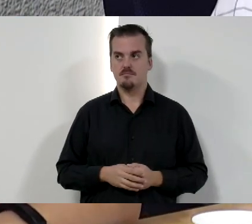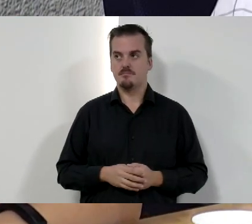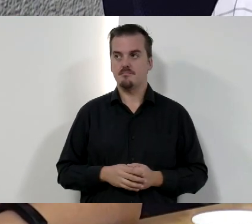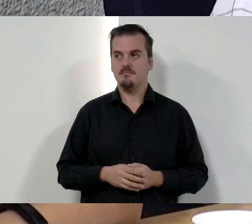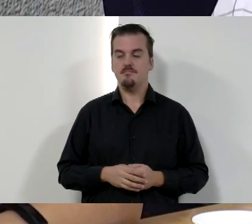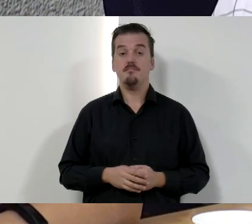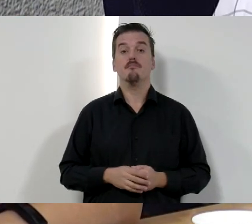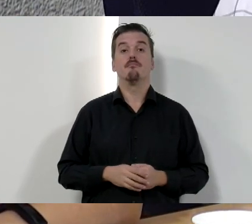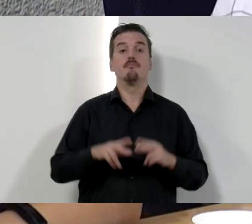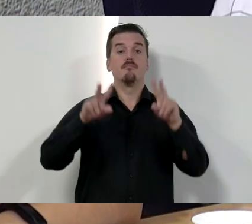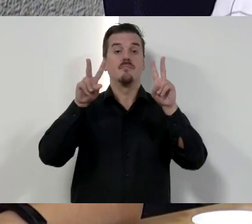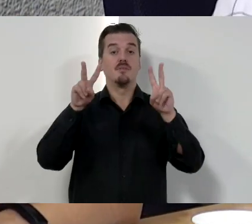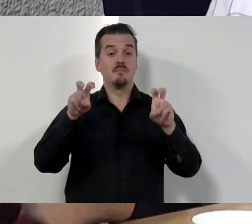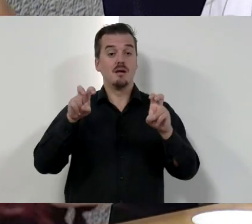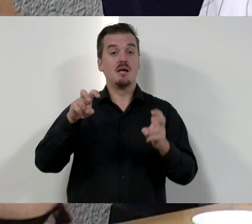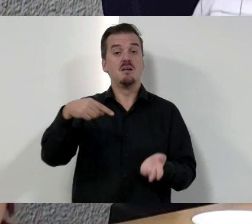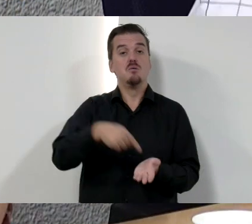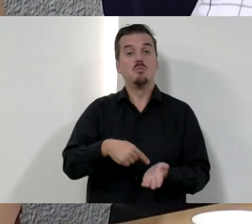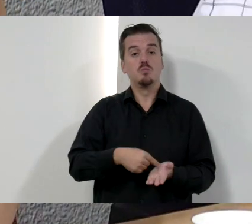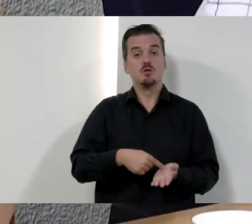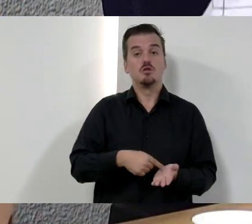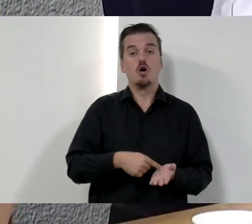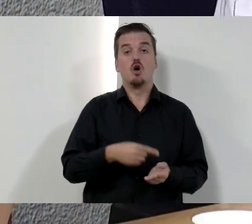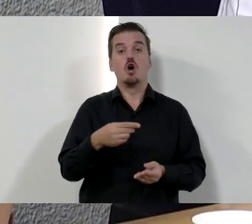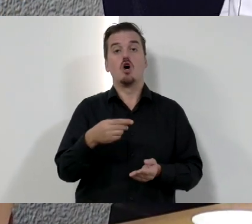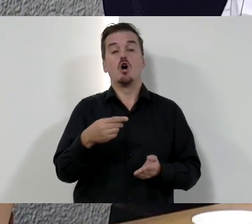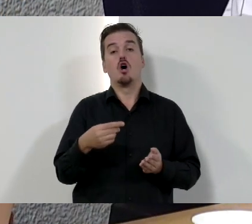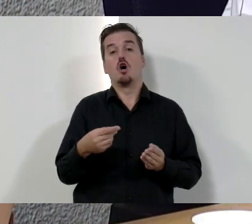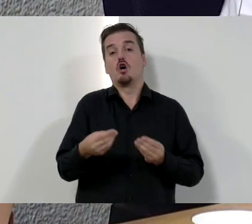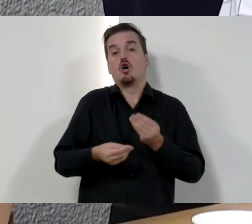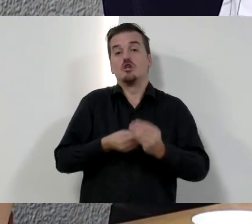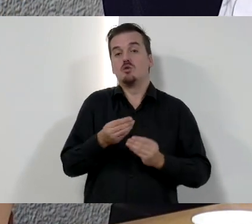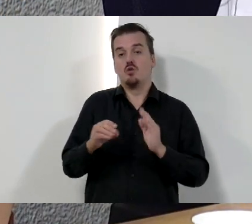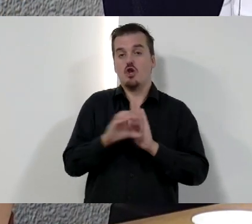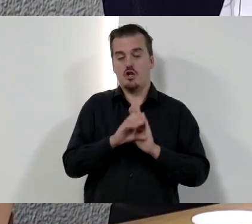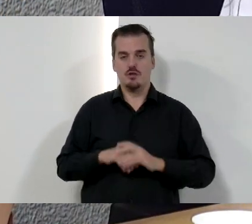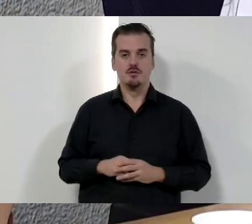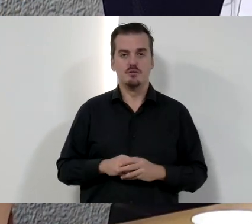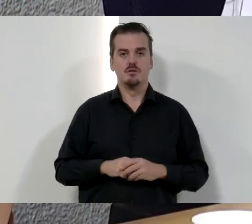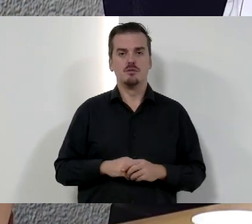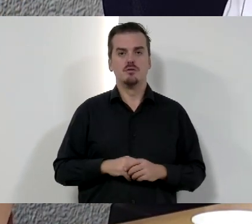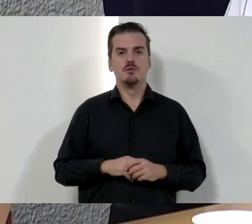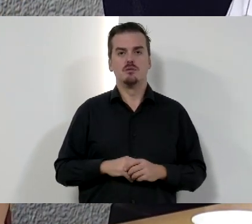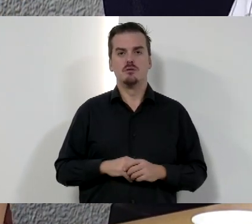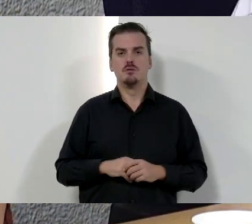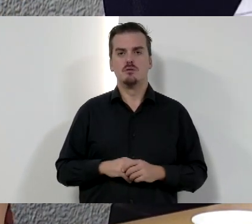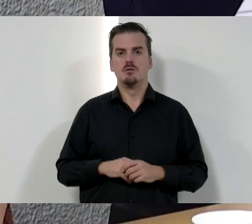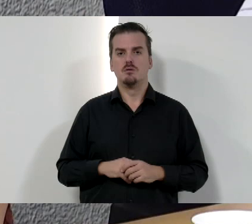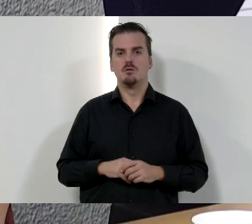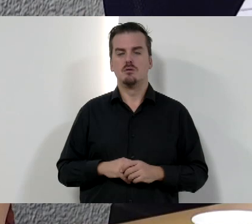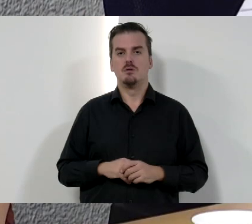En cuanto al impuesto de construcciones, igualmente, ya existe una bonificación del